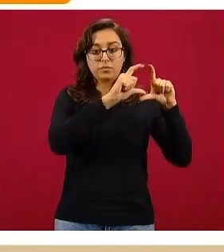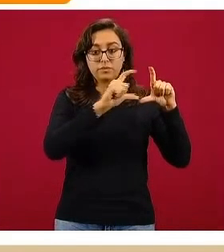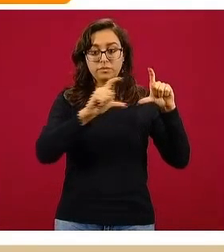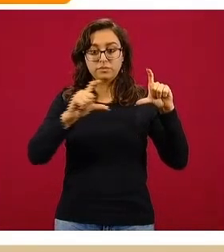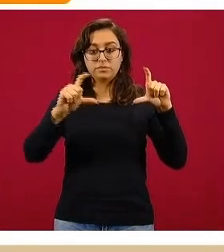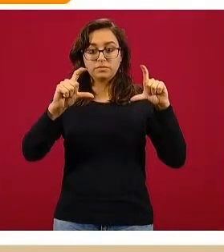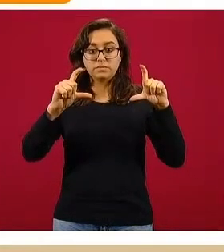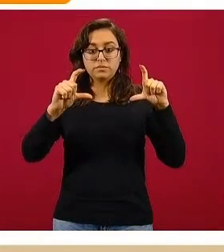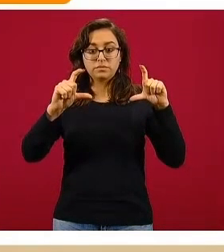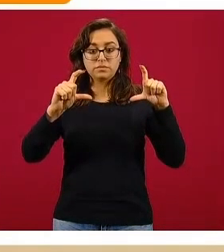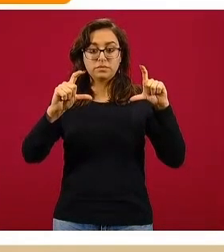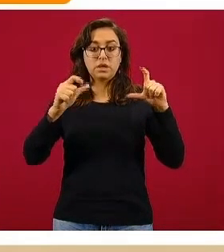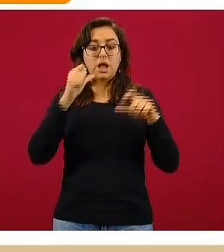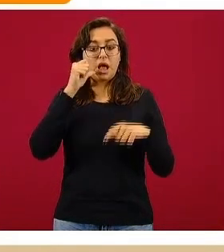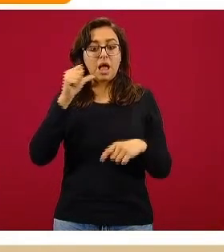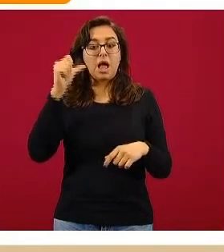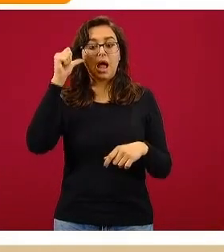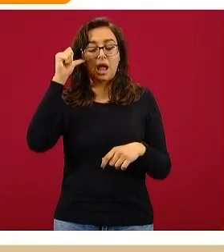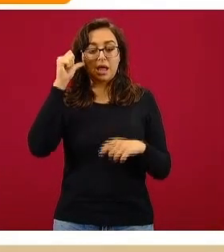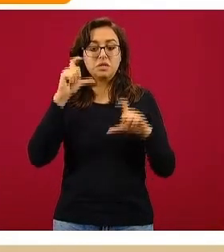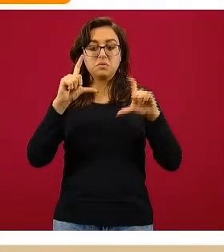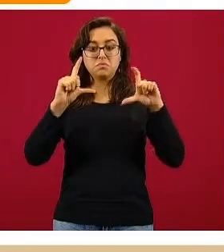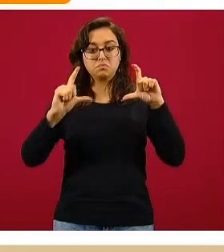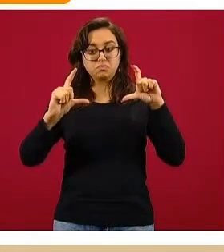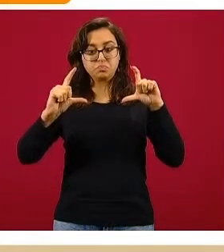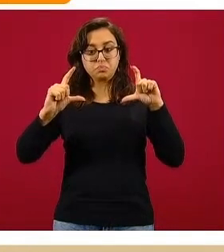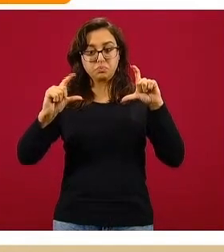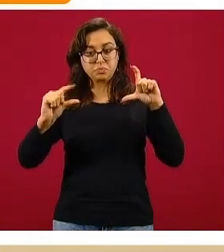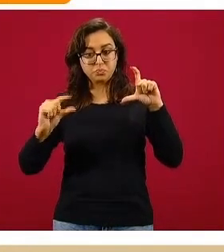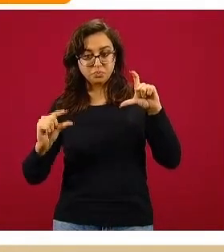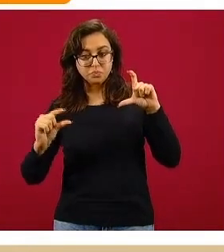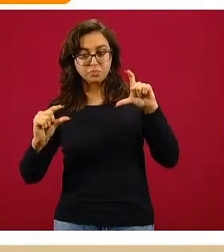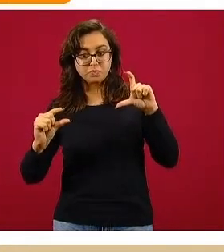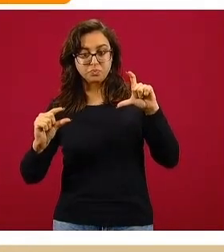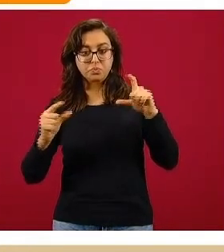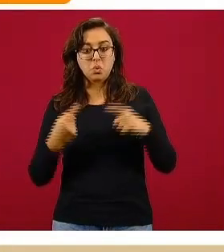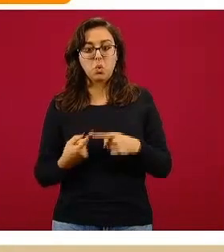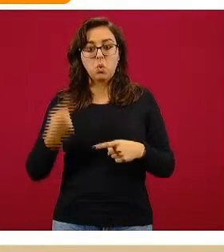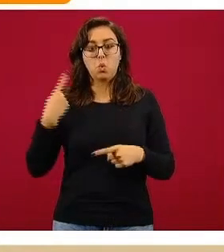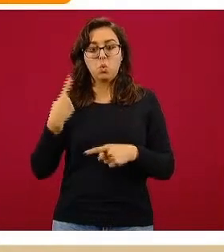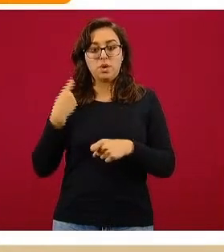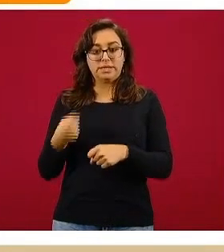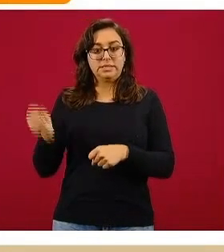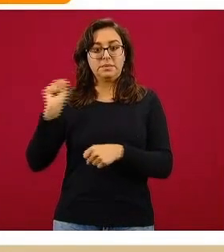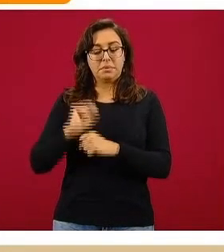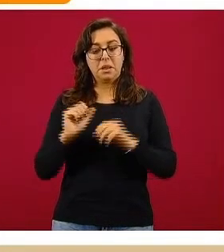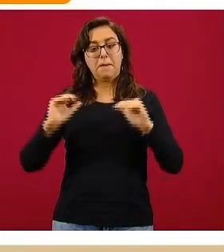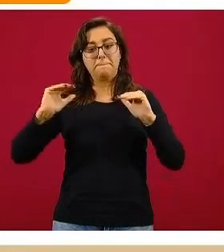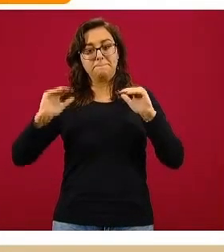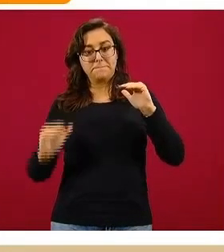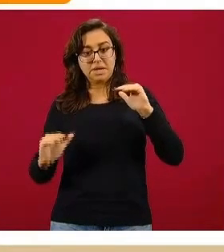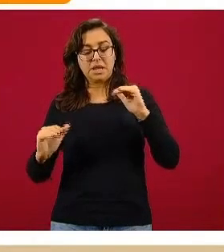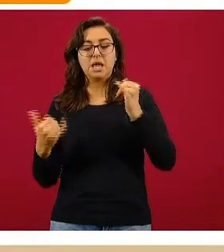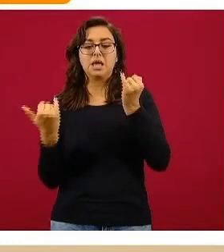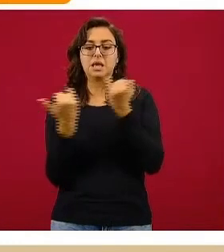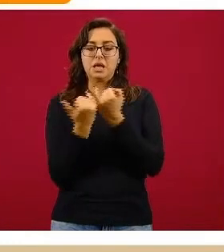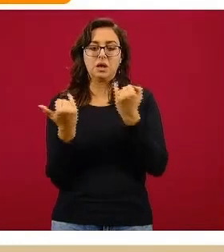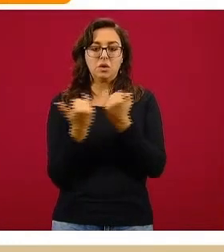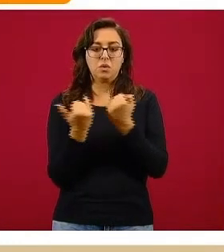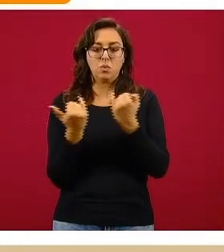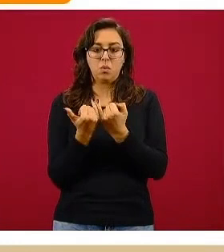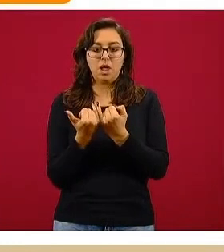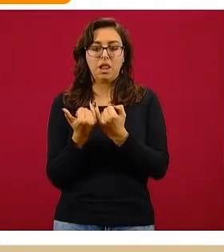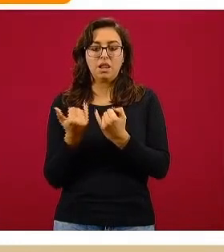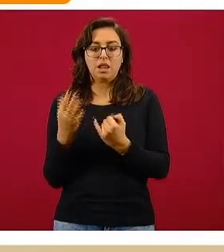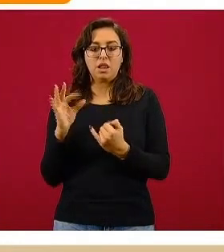42 abrió el día de ayer siendo menor que la semana 41 y prácticamente con una altura ya similar a la semana